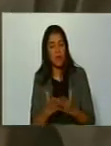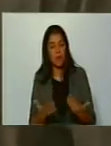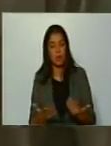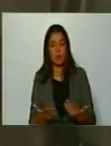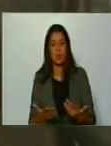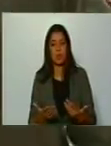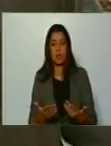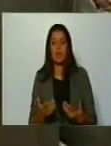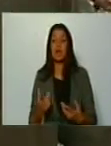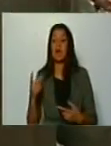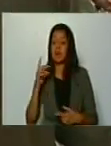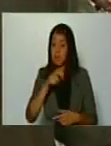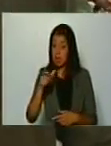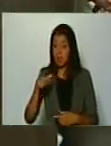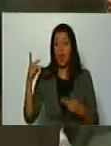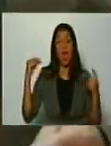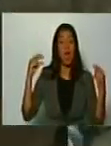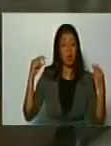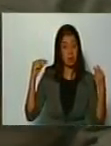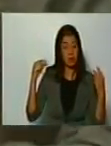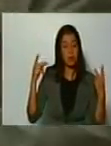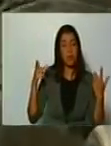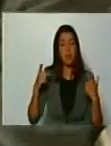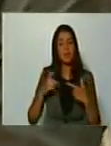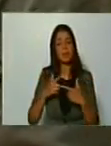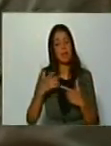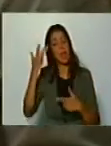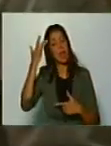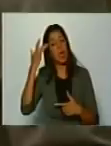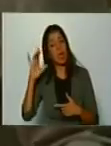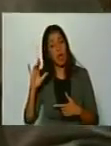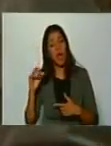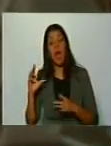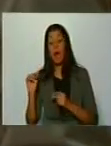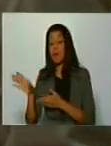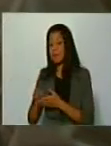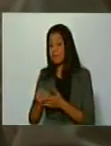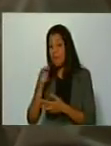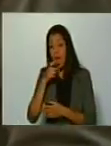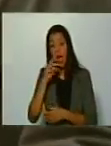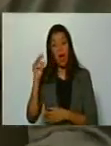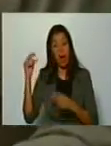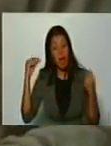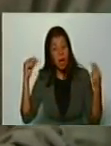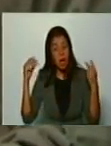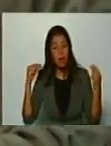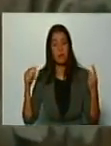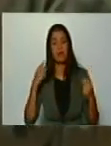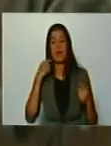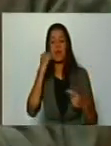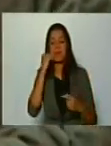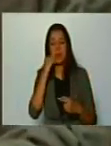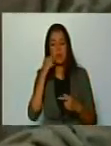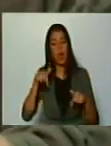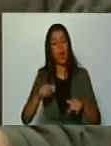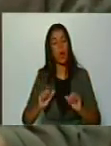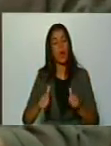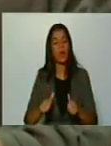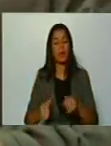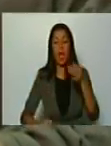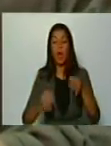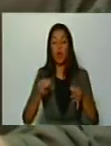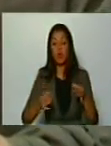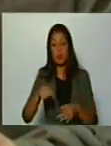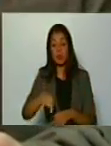No nos los dicen. Por eso yo quería hablar en nombre de esos que están en la calle reclamando. Hoy comienza un acto de justicia en esta Asamblea